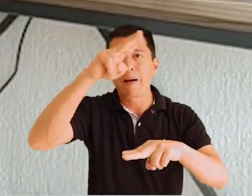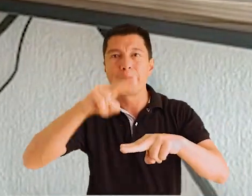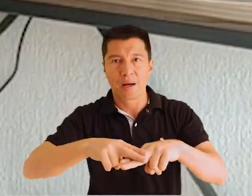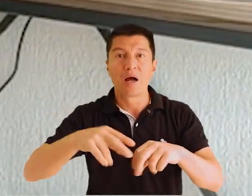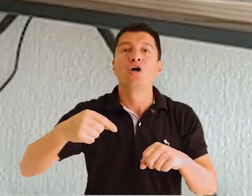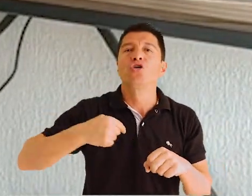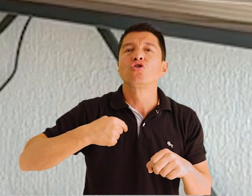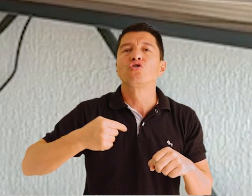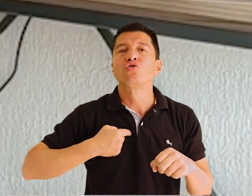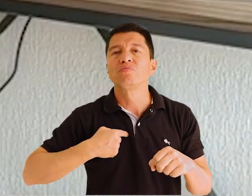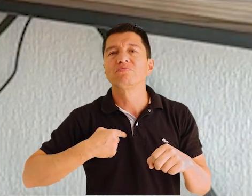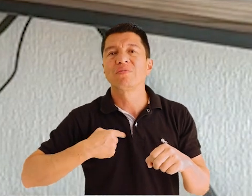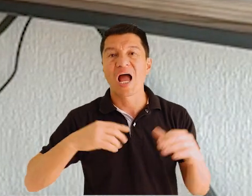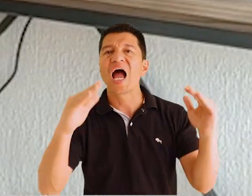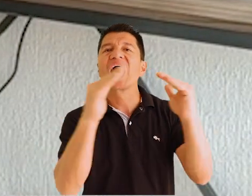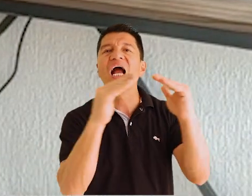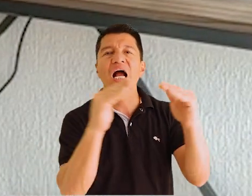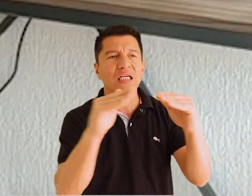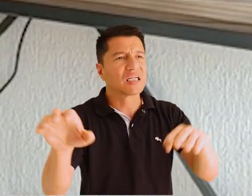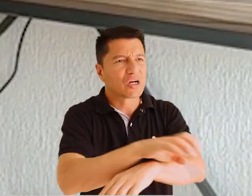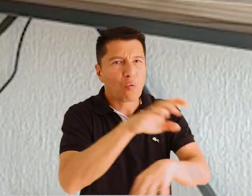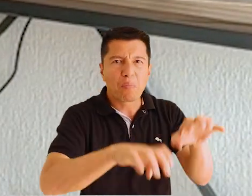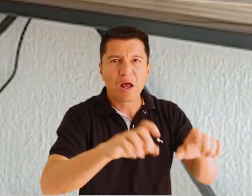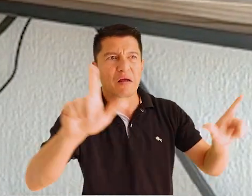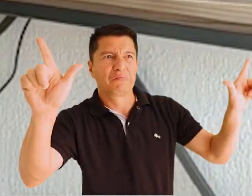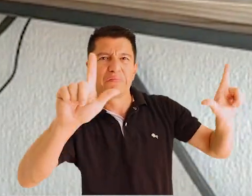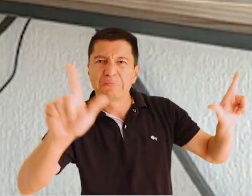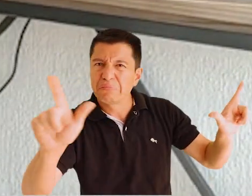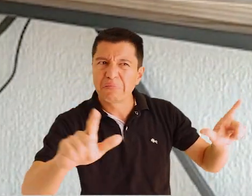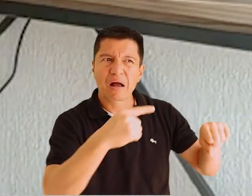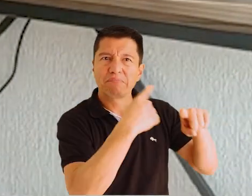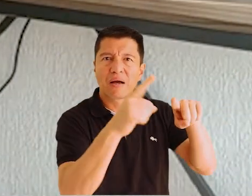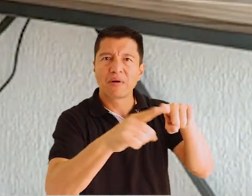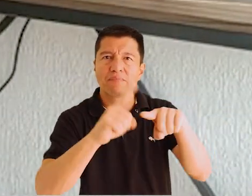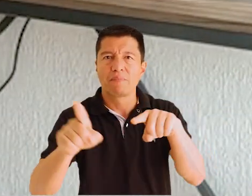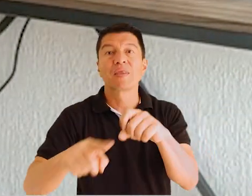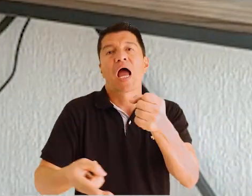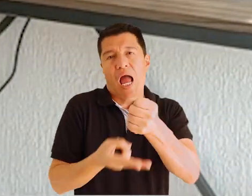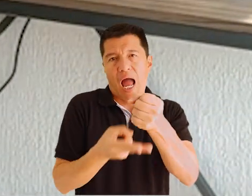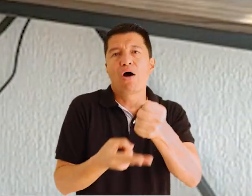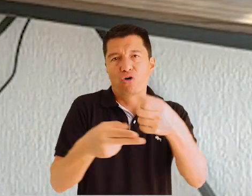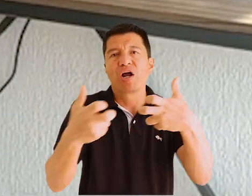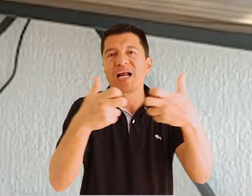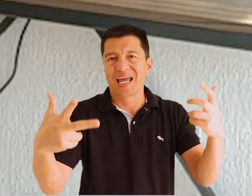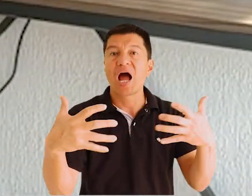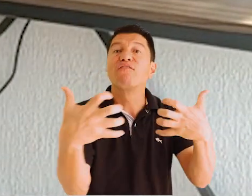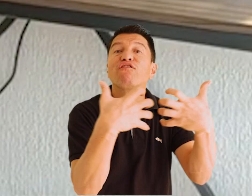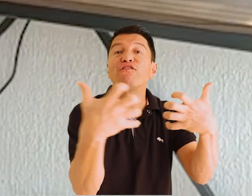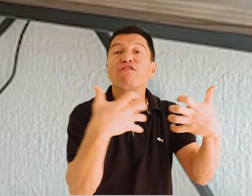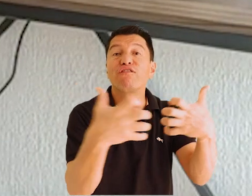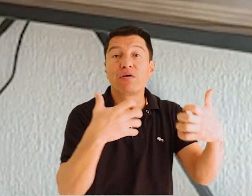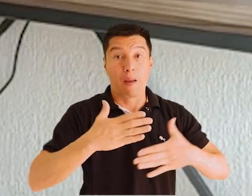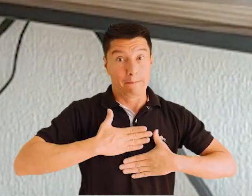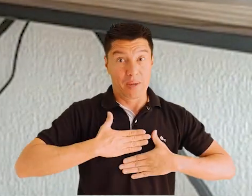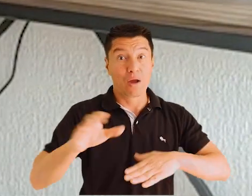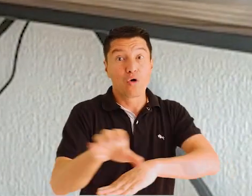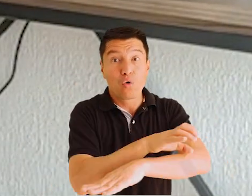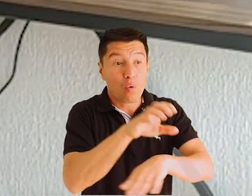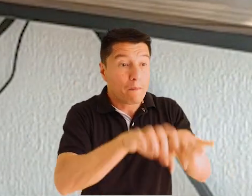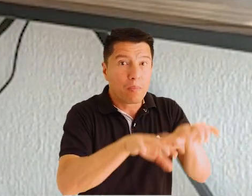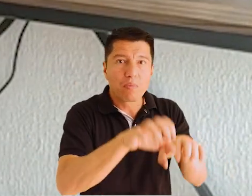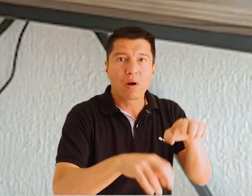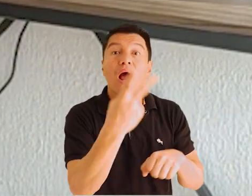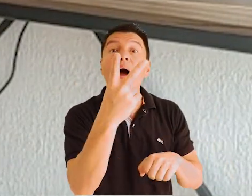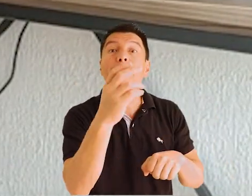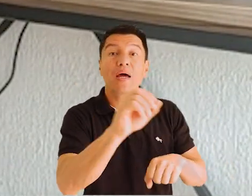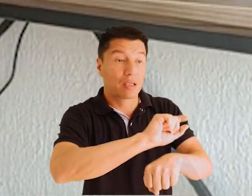porque configuro todos los aparatos de mi casa en modo ahorro energía. Mi computador, después de 20 minutos de inactividad, él se va a